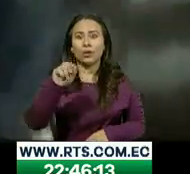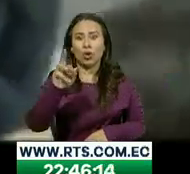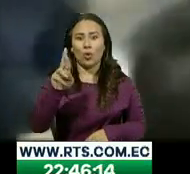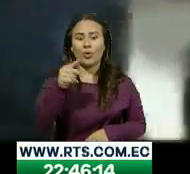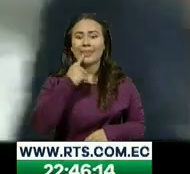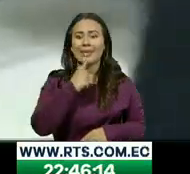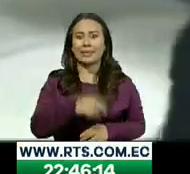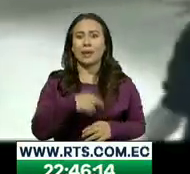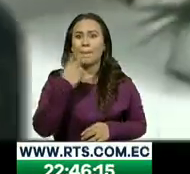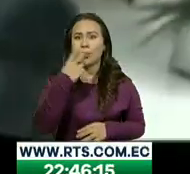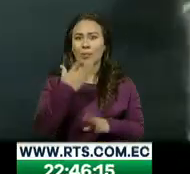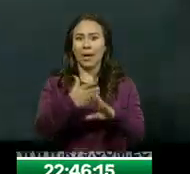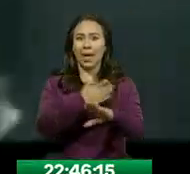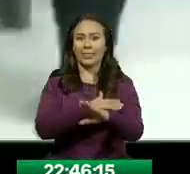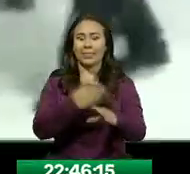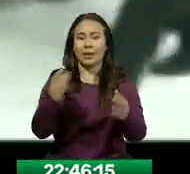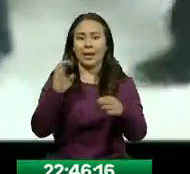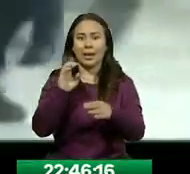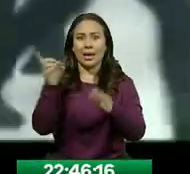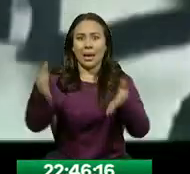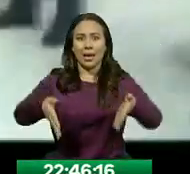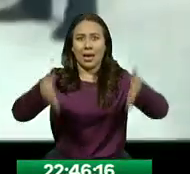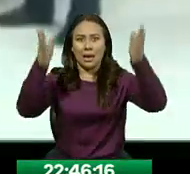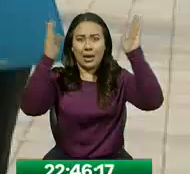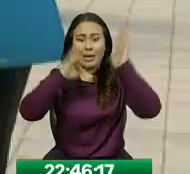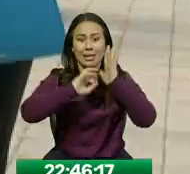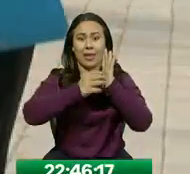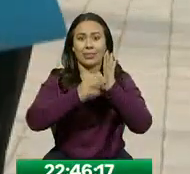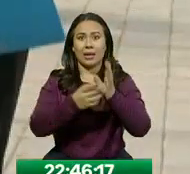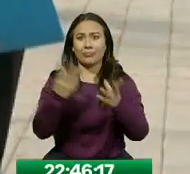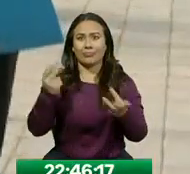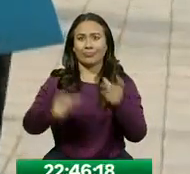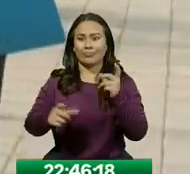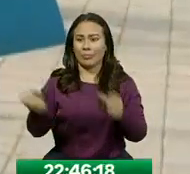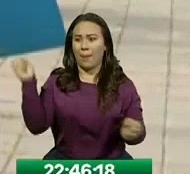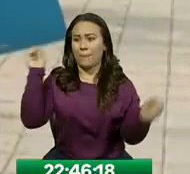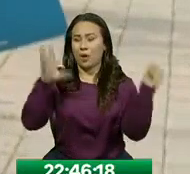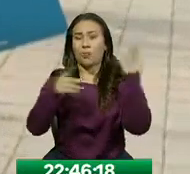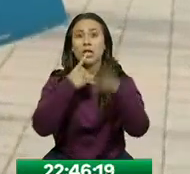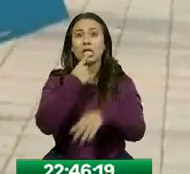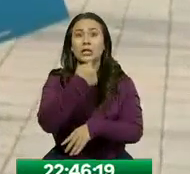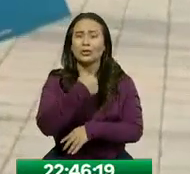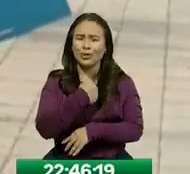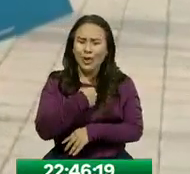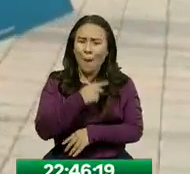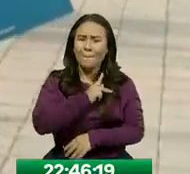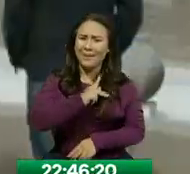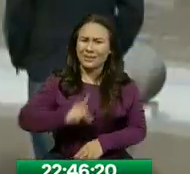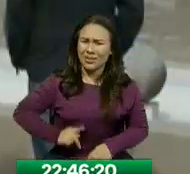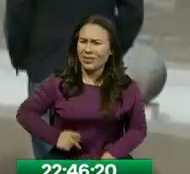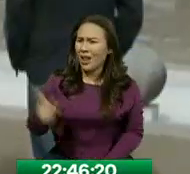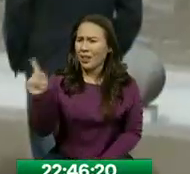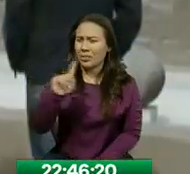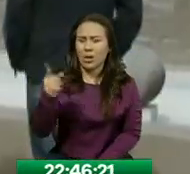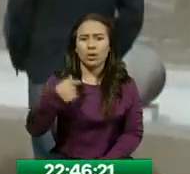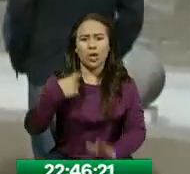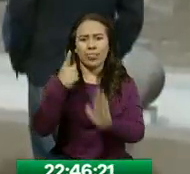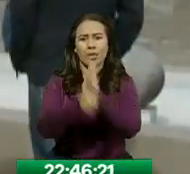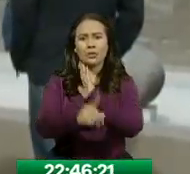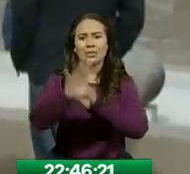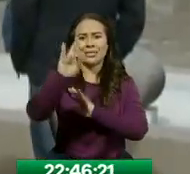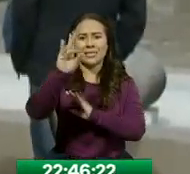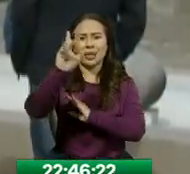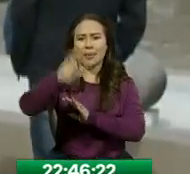por los hechos registrados en Ecuador TV, acudió esta misma tarde a la Fiscalía para interponer una denuncia a título personal contra 7 fiscales por